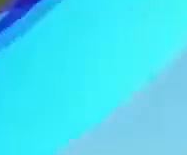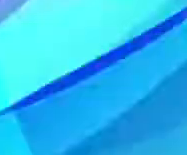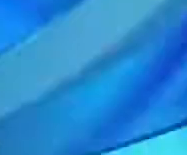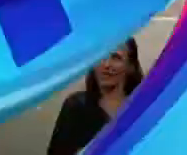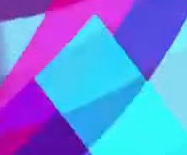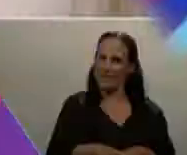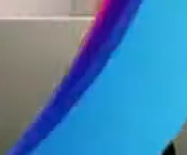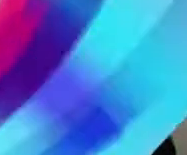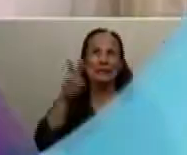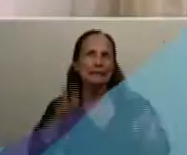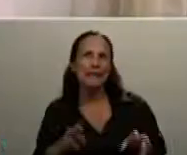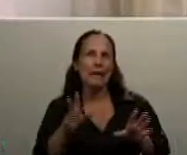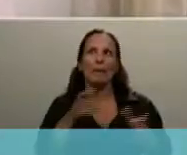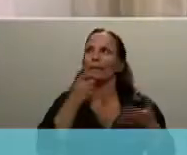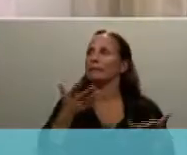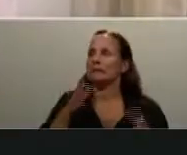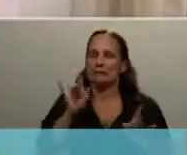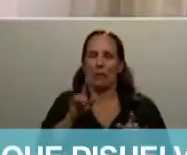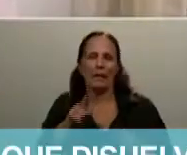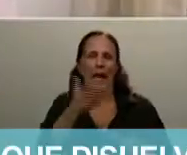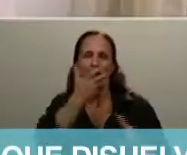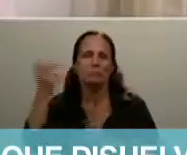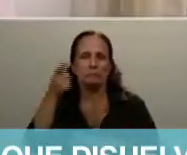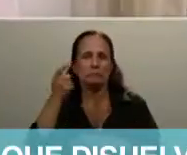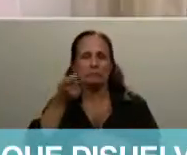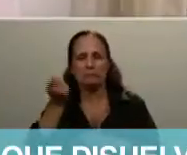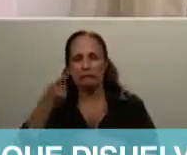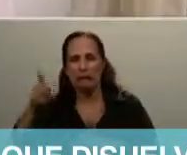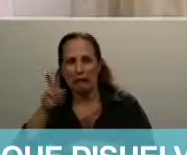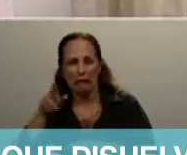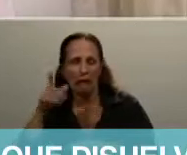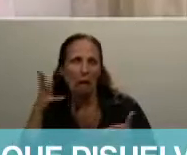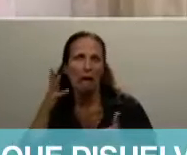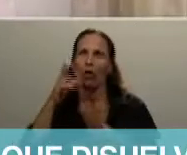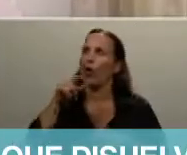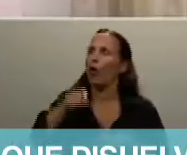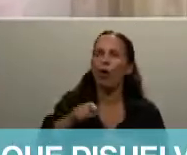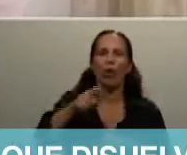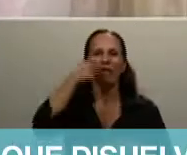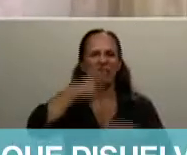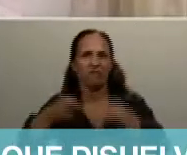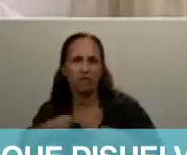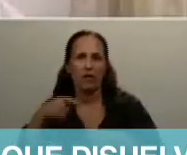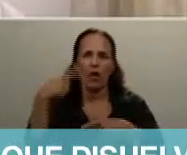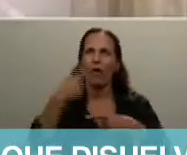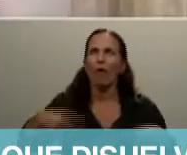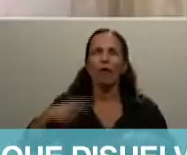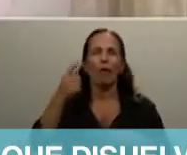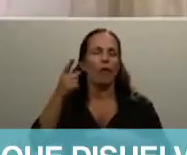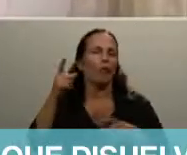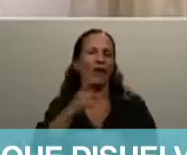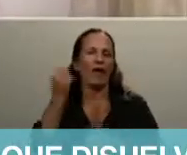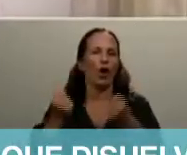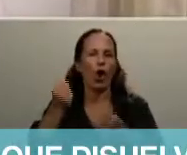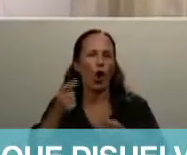Correa. La presidenta Cristina Fernández de Kirchner confirmó el envío de un proyecto de ley para transparentar los servicios de inteligencia del país, que